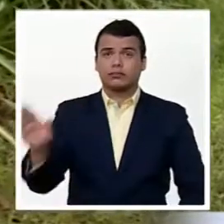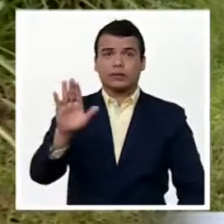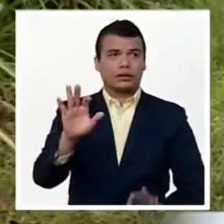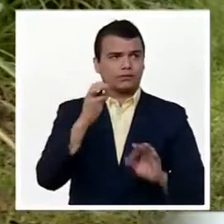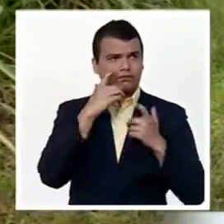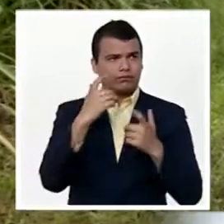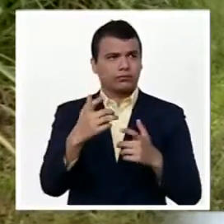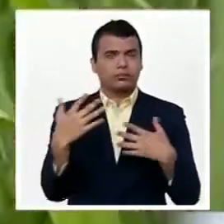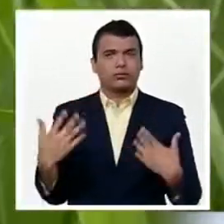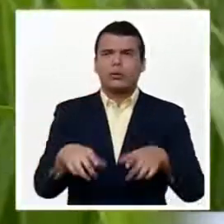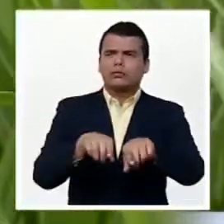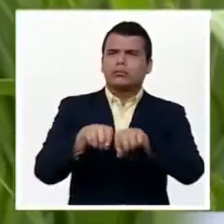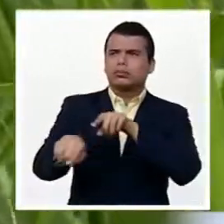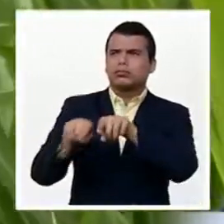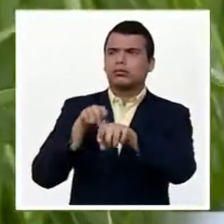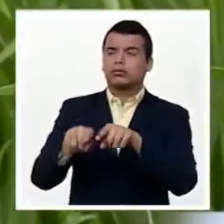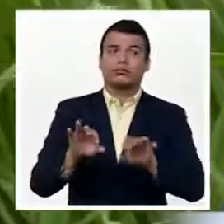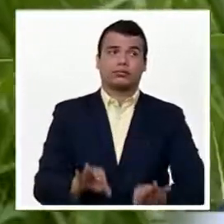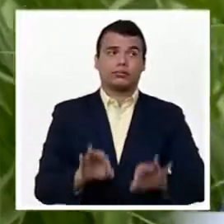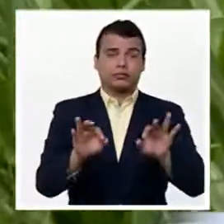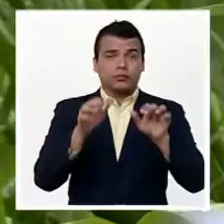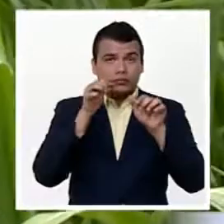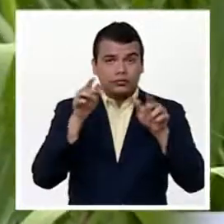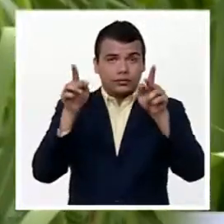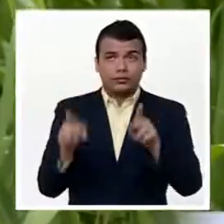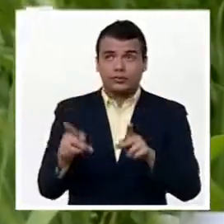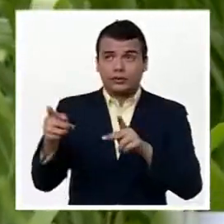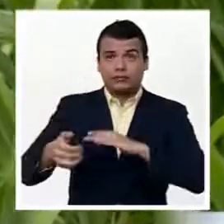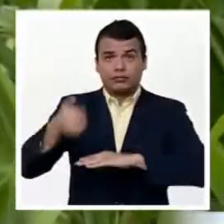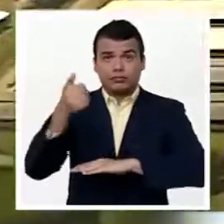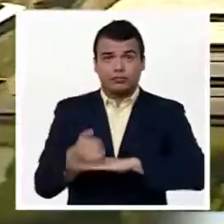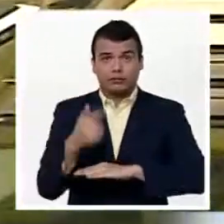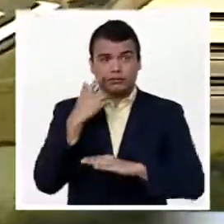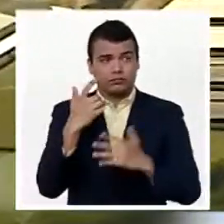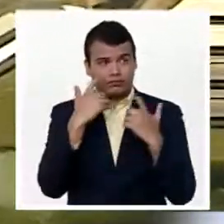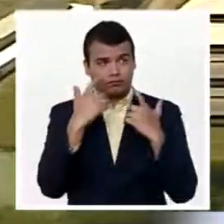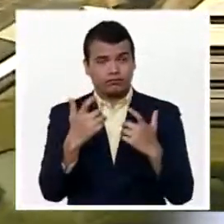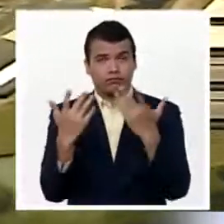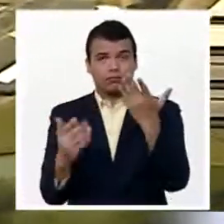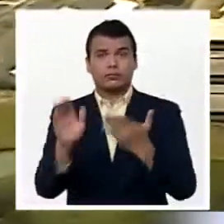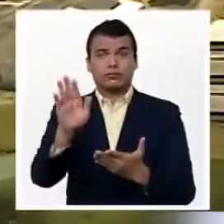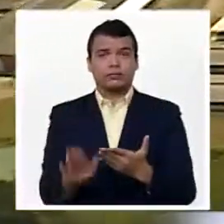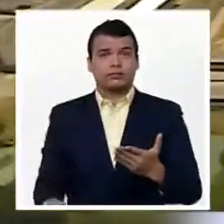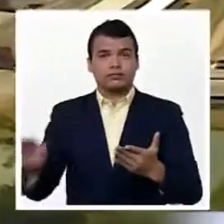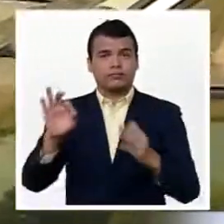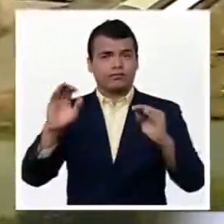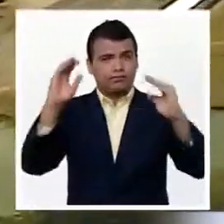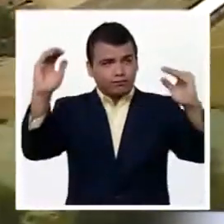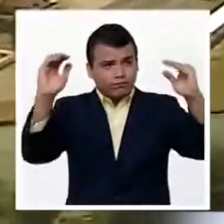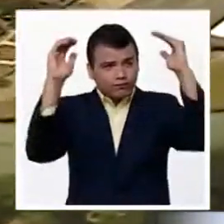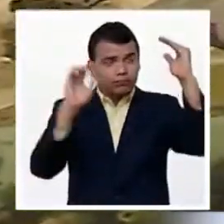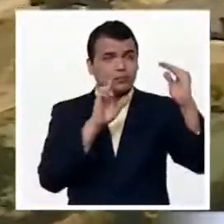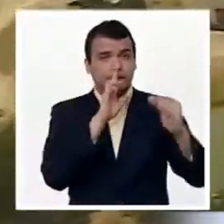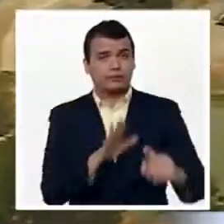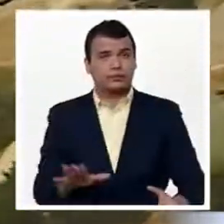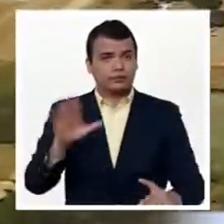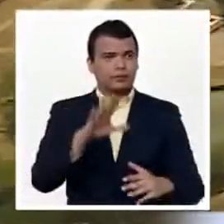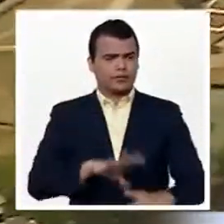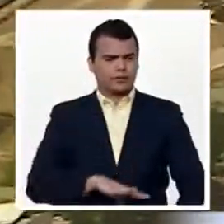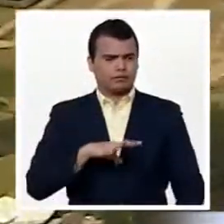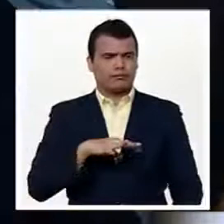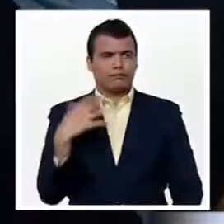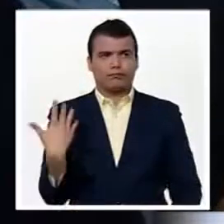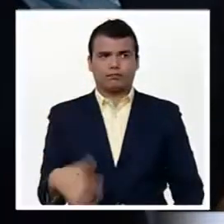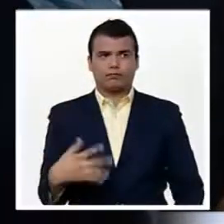muchas ventajas competitivas para la mandataria el posicionamiento del departamento como uno de los mejores a nivel nacional debe ser motivo de orgullo